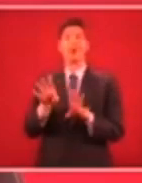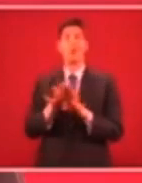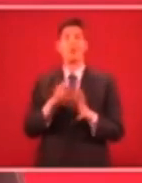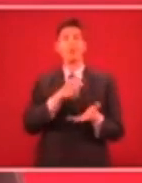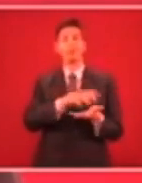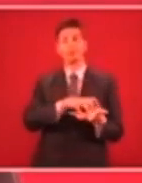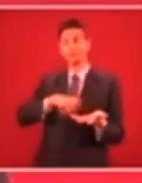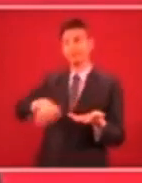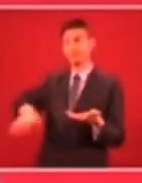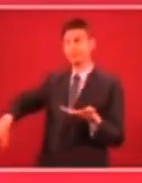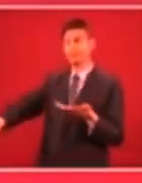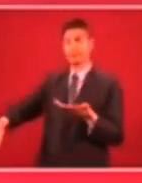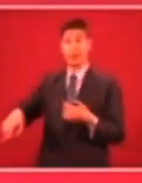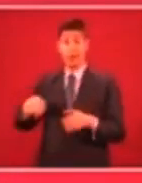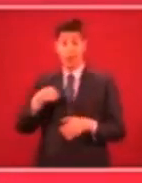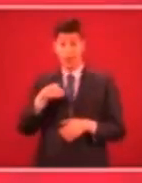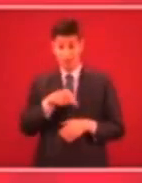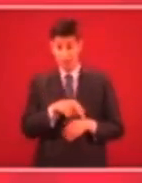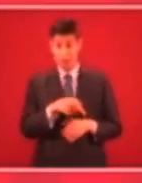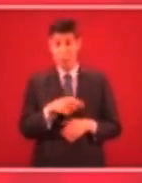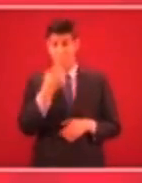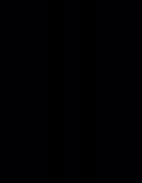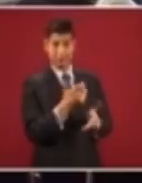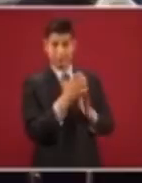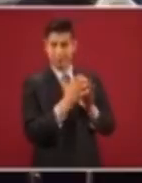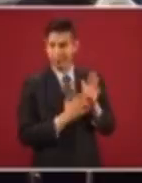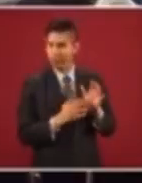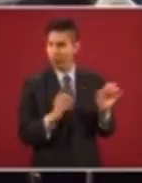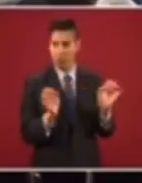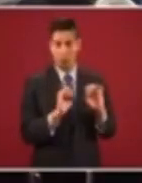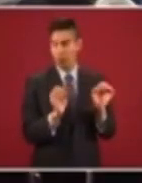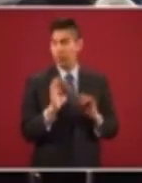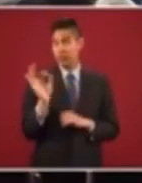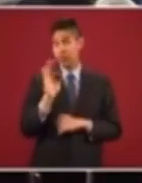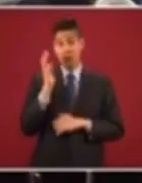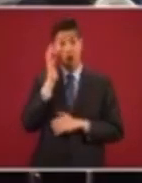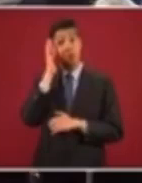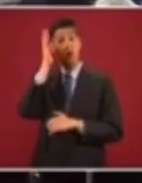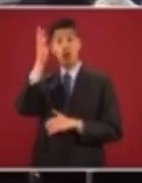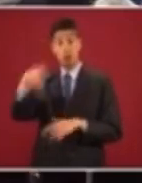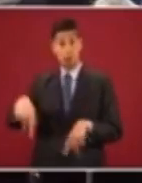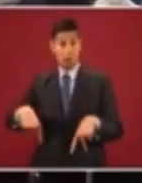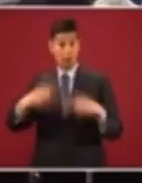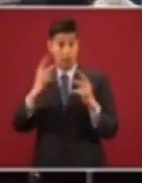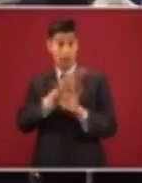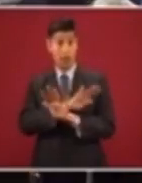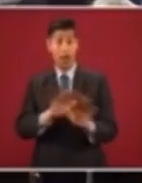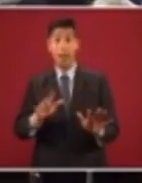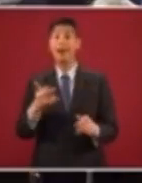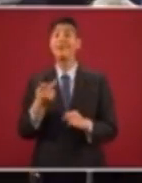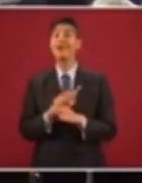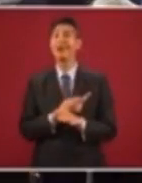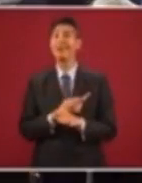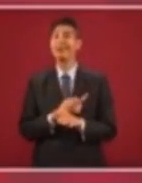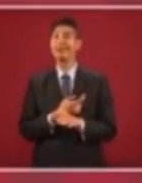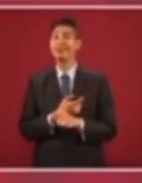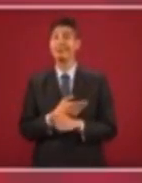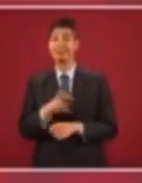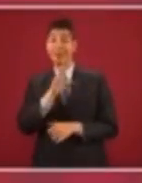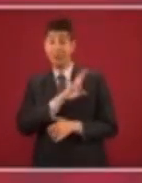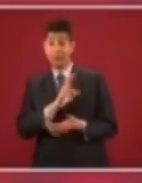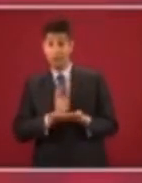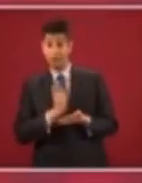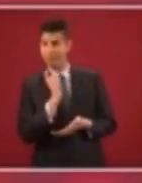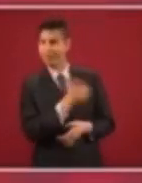no tiene un impacto en las finanzas públicas del gobierno federal. Cuando se venda, el avión ya va a estar libre de arrendamiento. Cuando